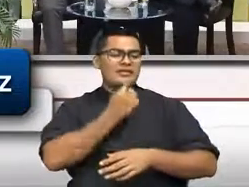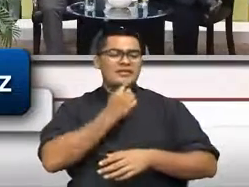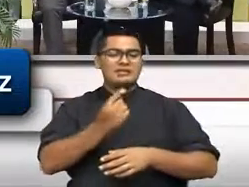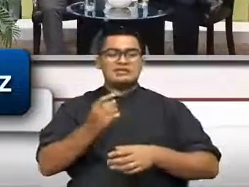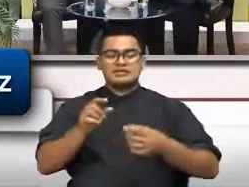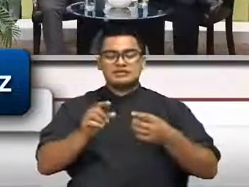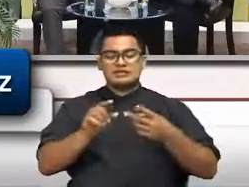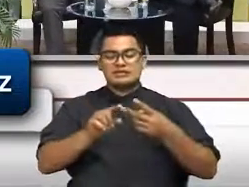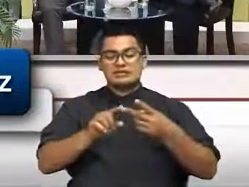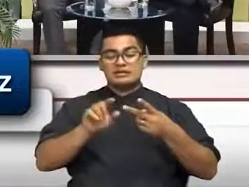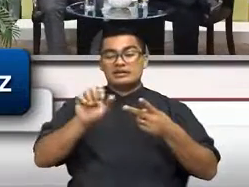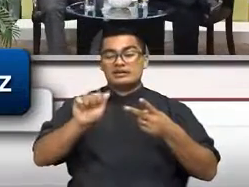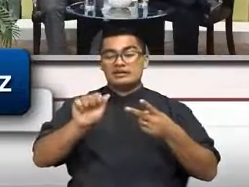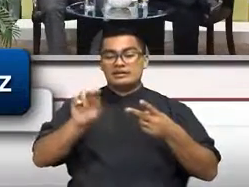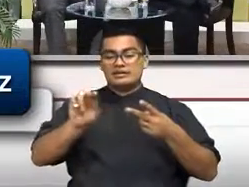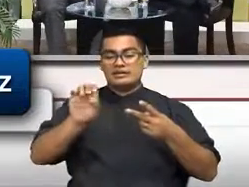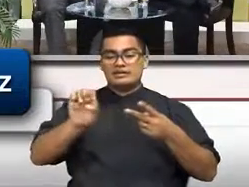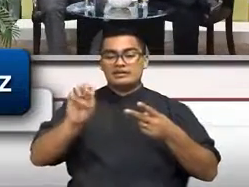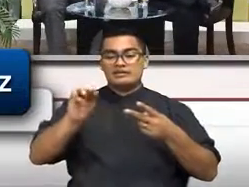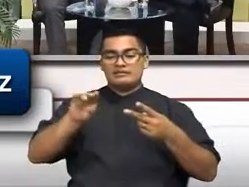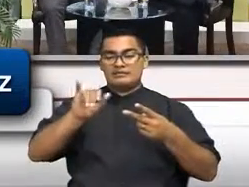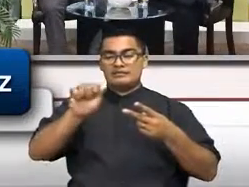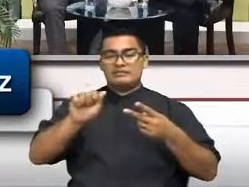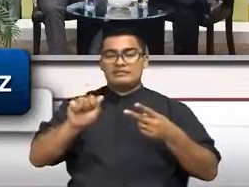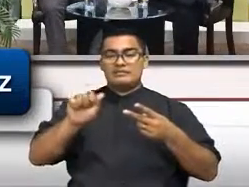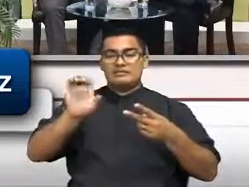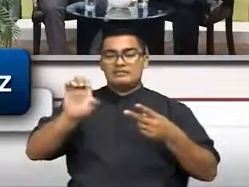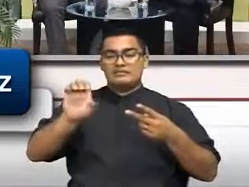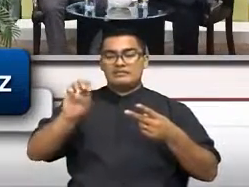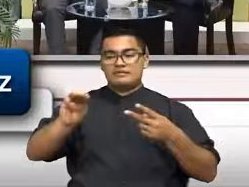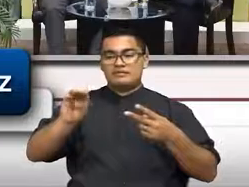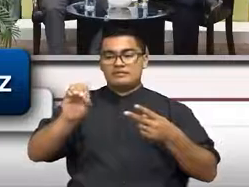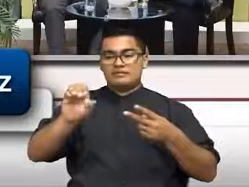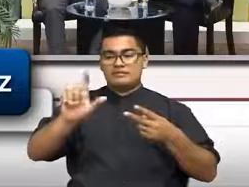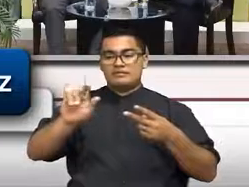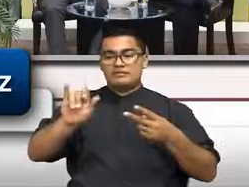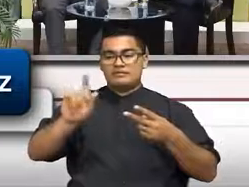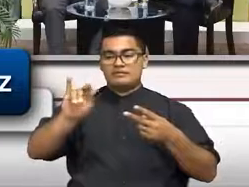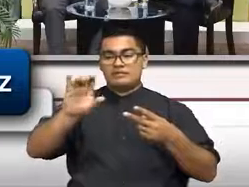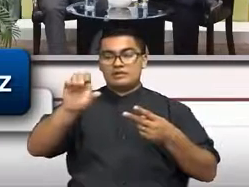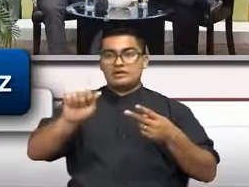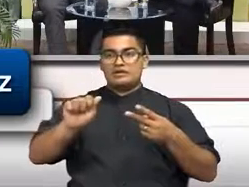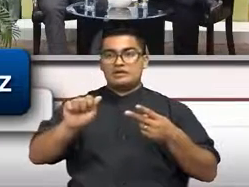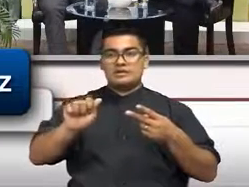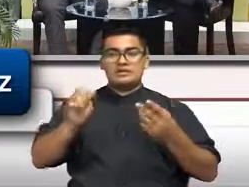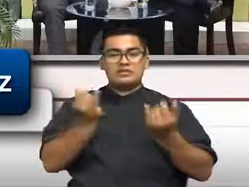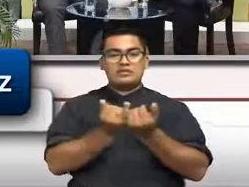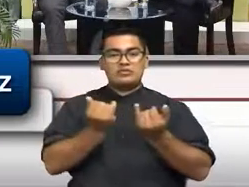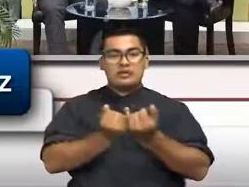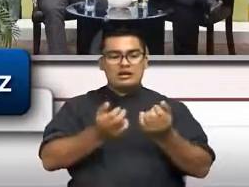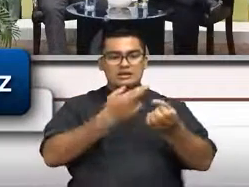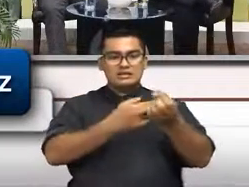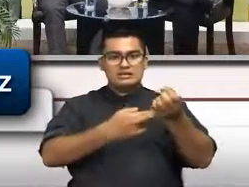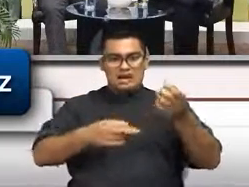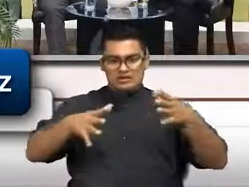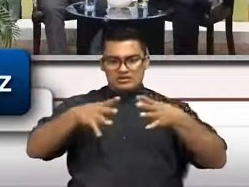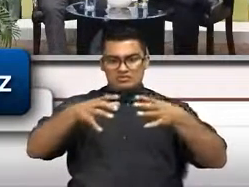anemia hemolítica. Es aquella donde dice que los glóbulos rojos se destruyen antes de lo previsto, es decir, antes